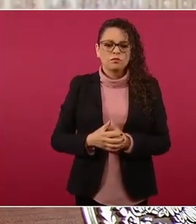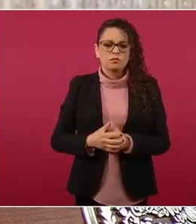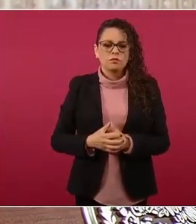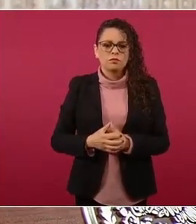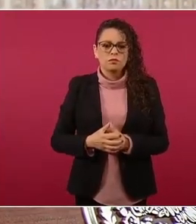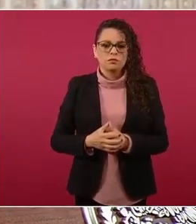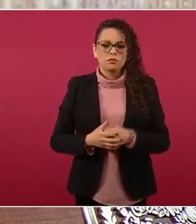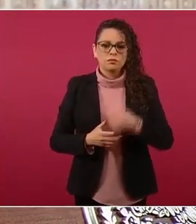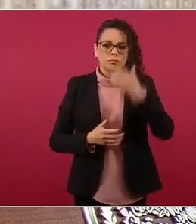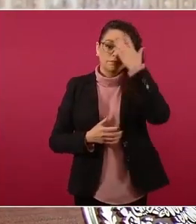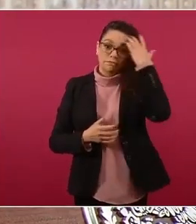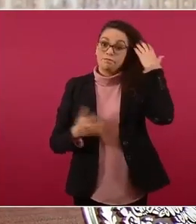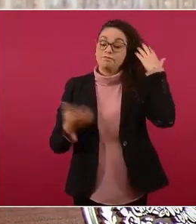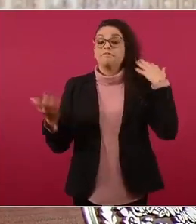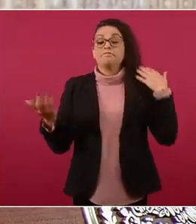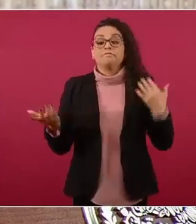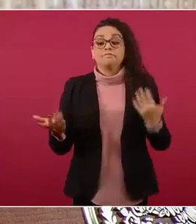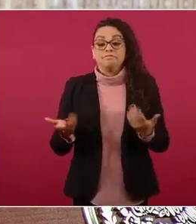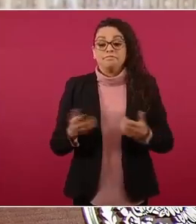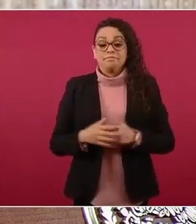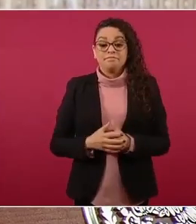y pues